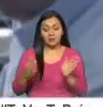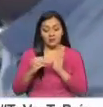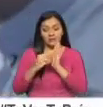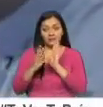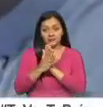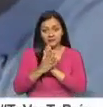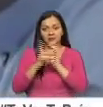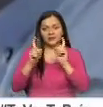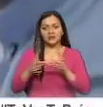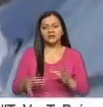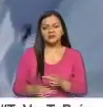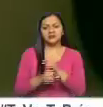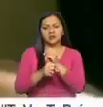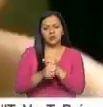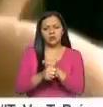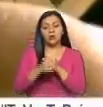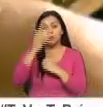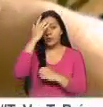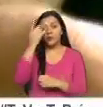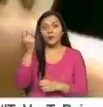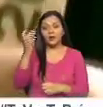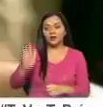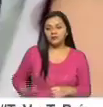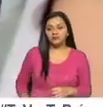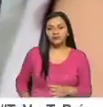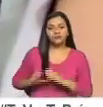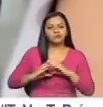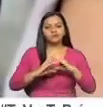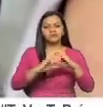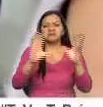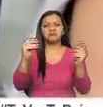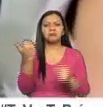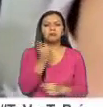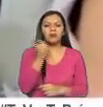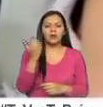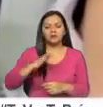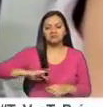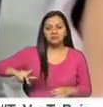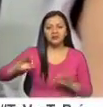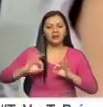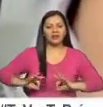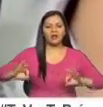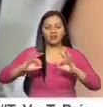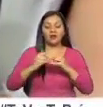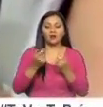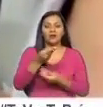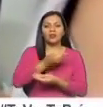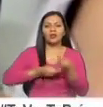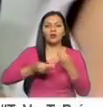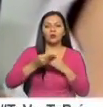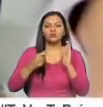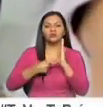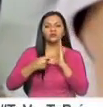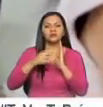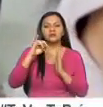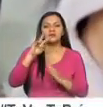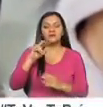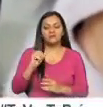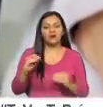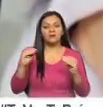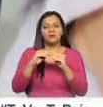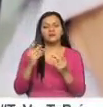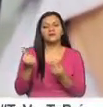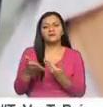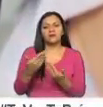confían en la seguridad al no transportar el circulante físico, la devolución del IVA y la facilidad en la realización de